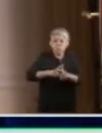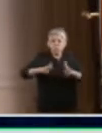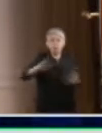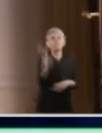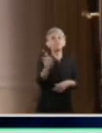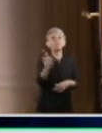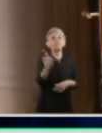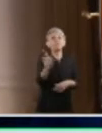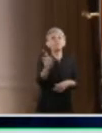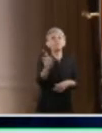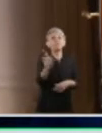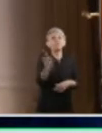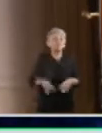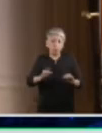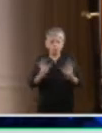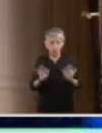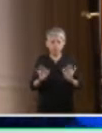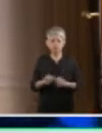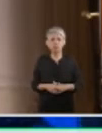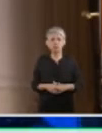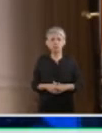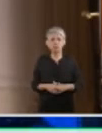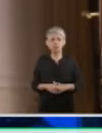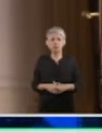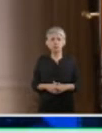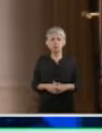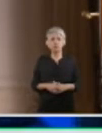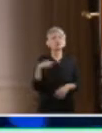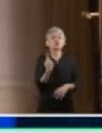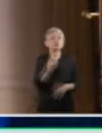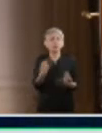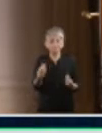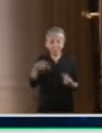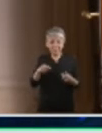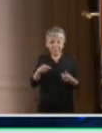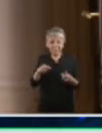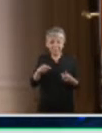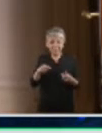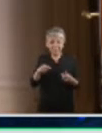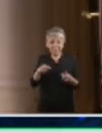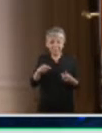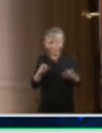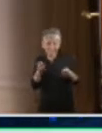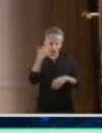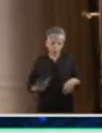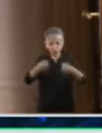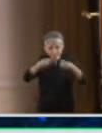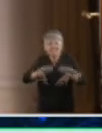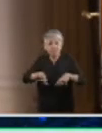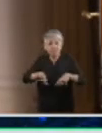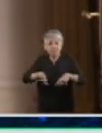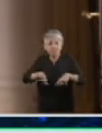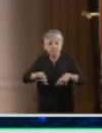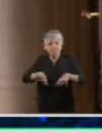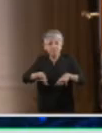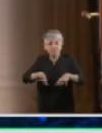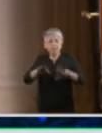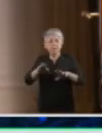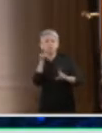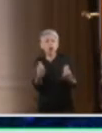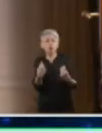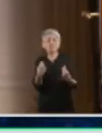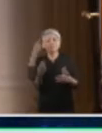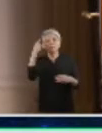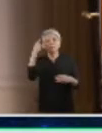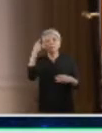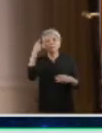que tiene libertad para armar su equipo económico, pero en un momento, como ustedes lo dijeron, muy delicado